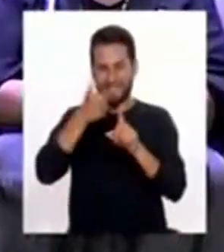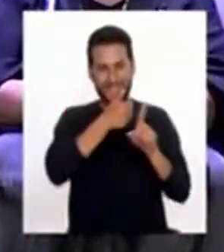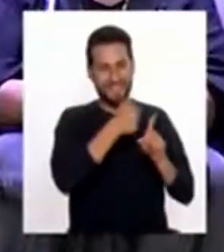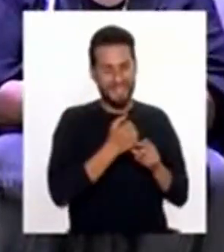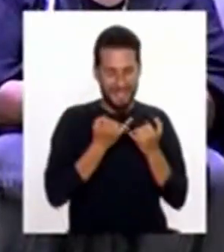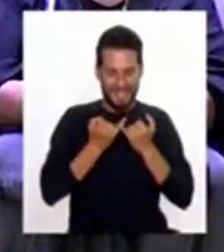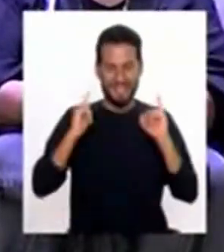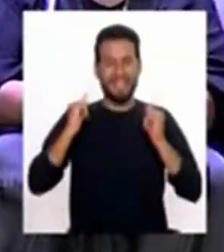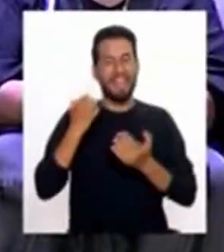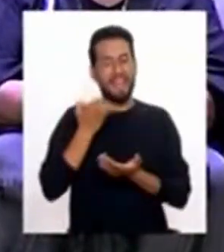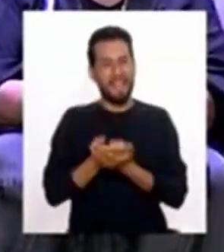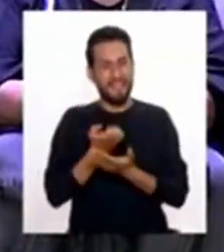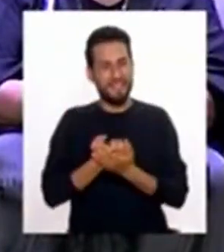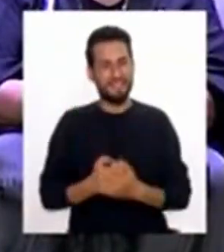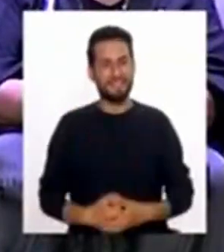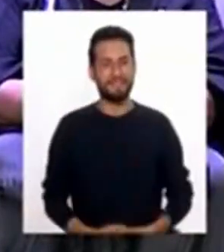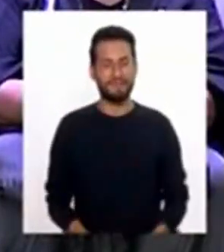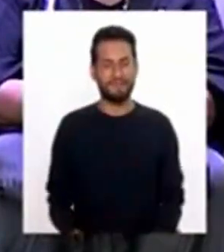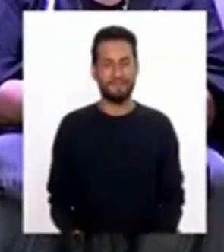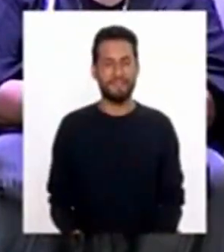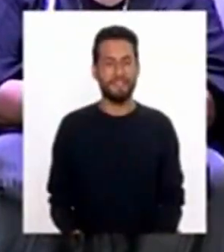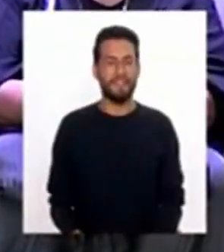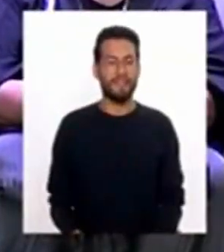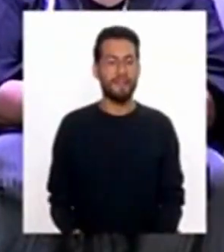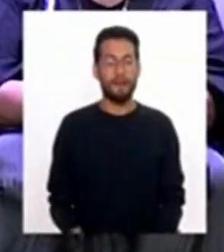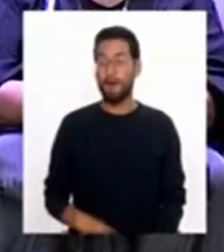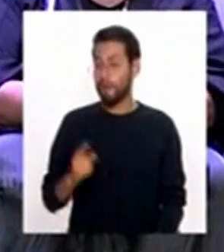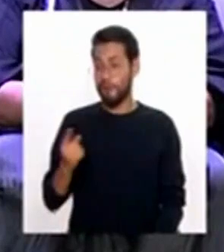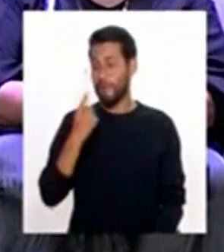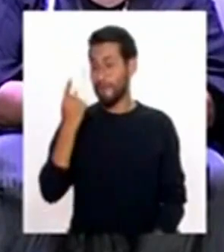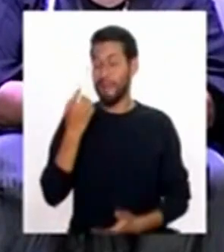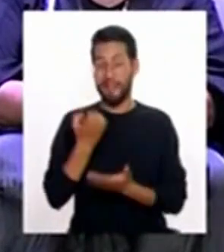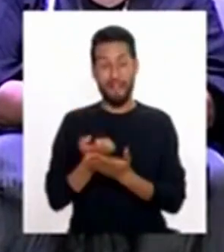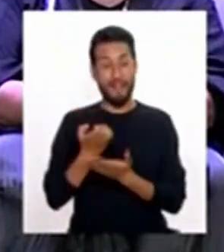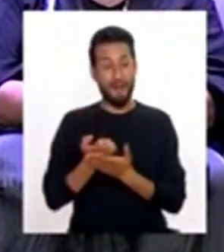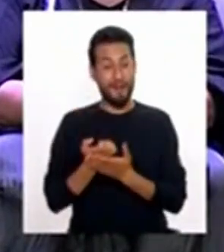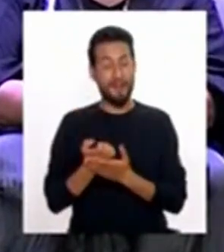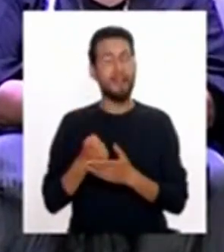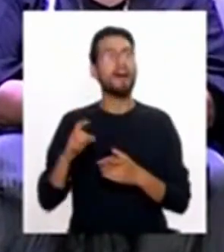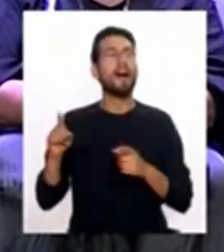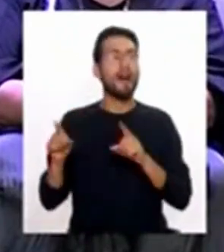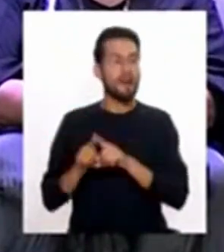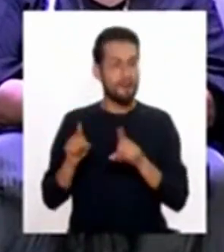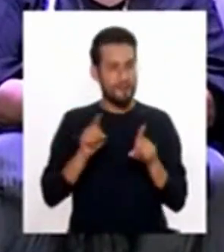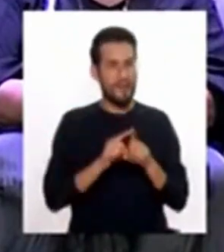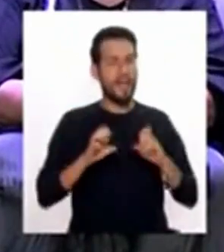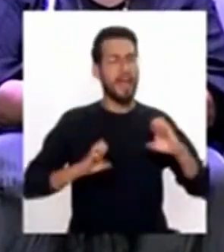independizarse económicamente, y no solo económicamente, sino